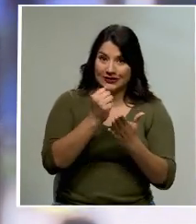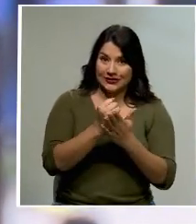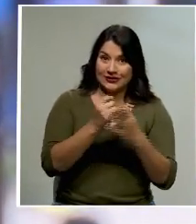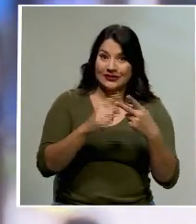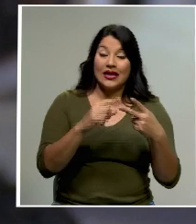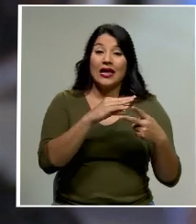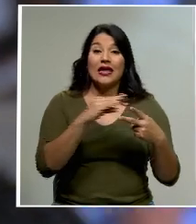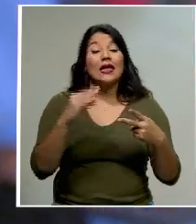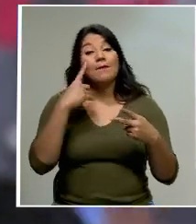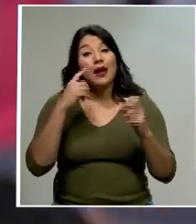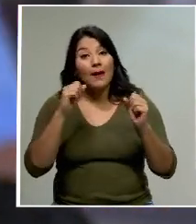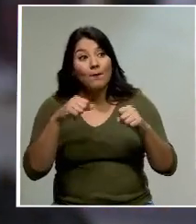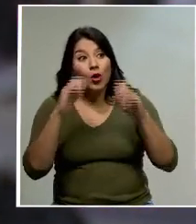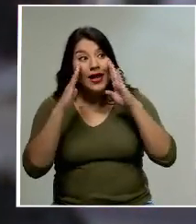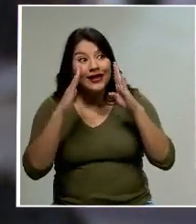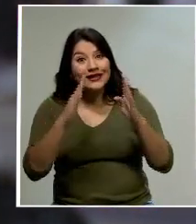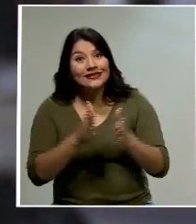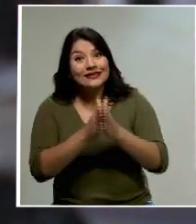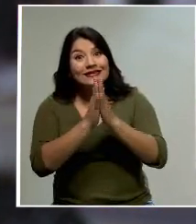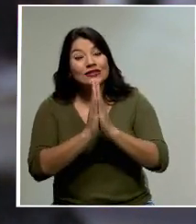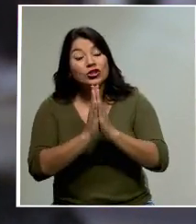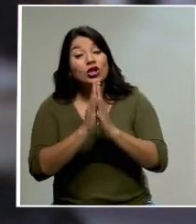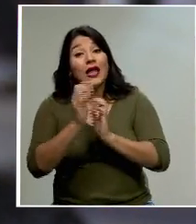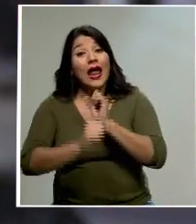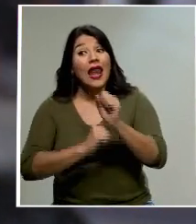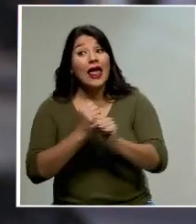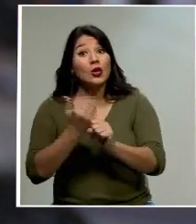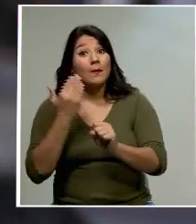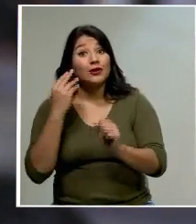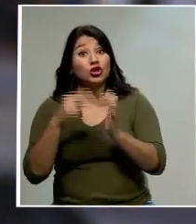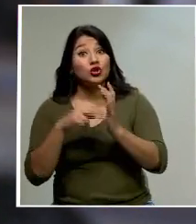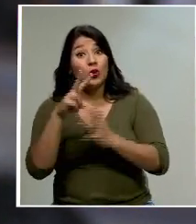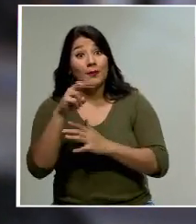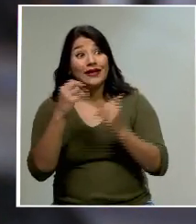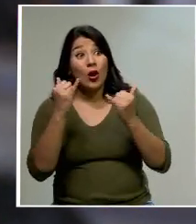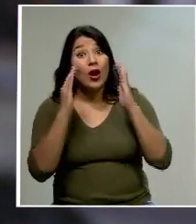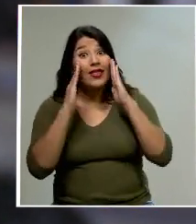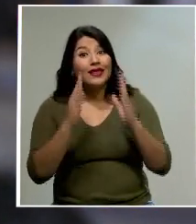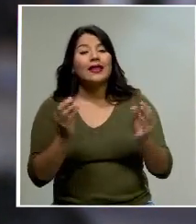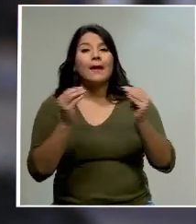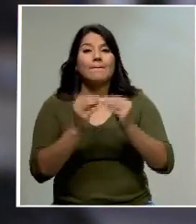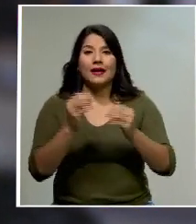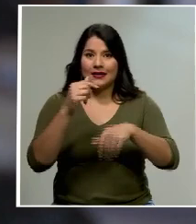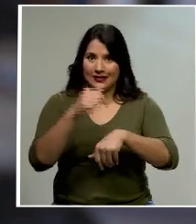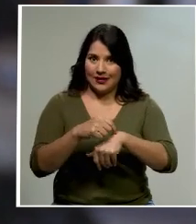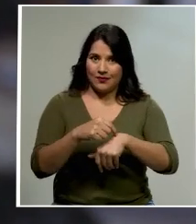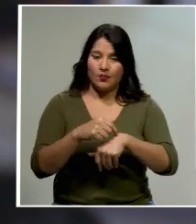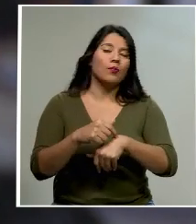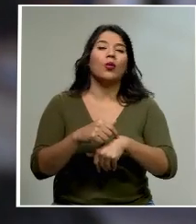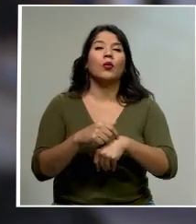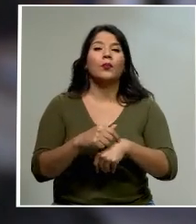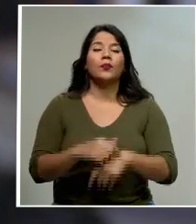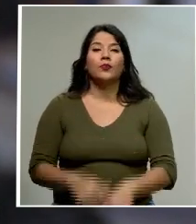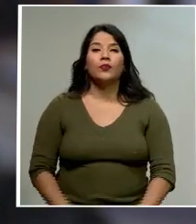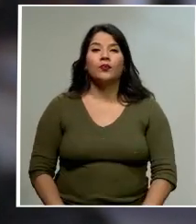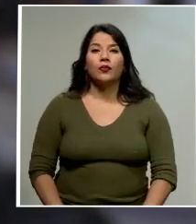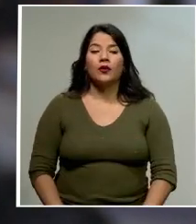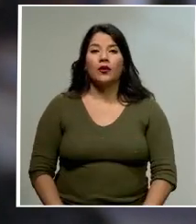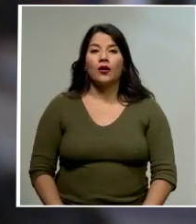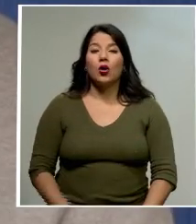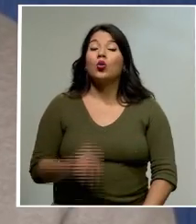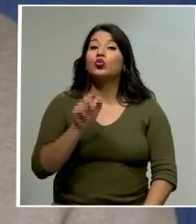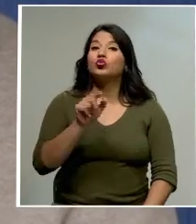casos atrasados del año 2020 por la pandemia, aumentaron el horario de atención y se preparan ante eventuales aumentos. Vos mencionás